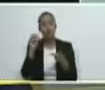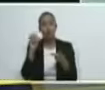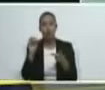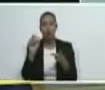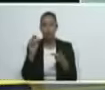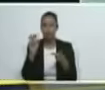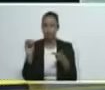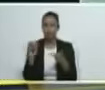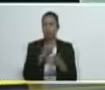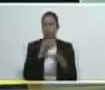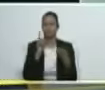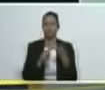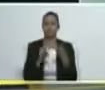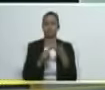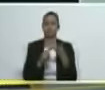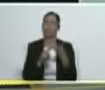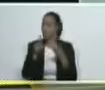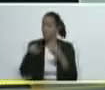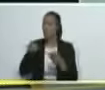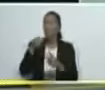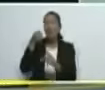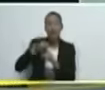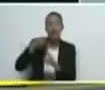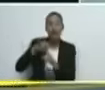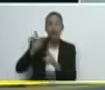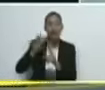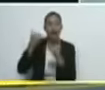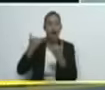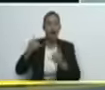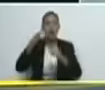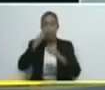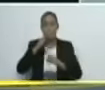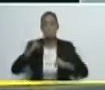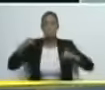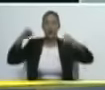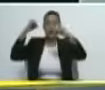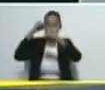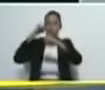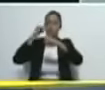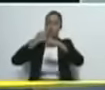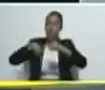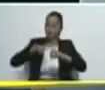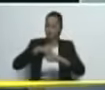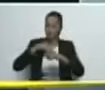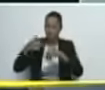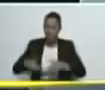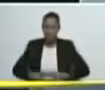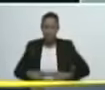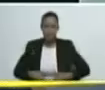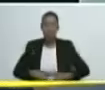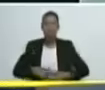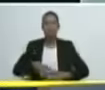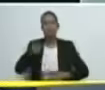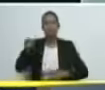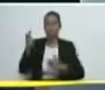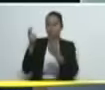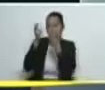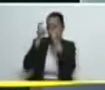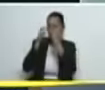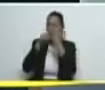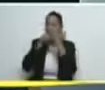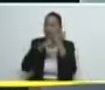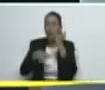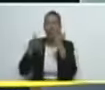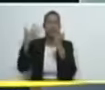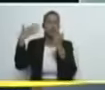que no fue en vano la lucha. Con ellas nos forjamos en el alma la semilla de la rebeldía